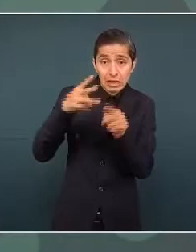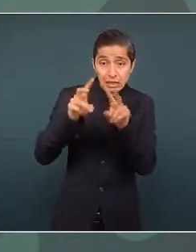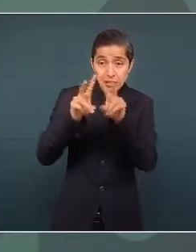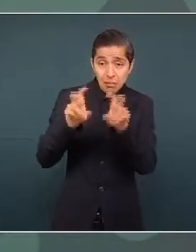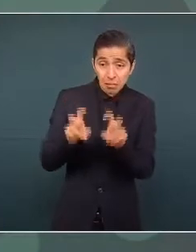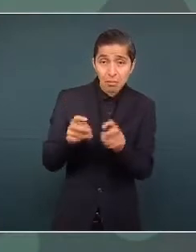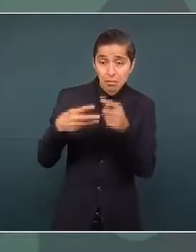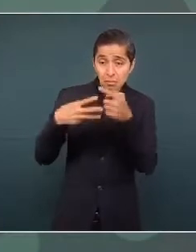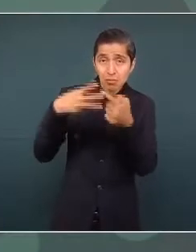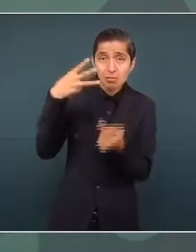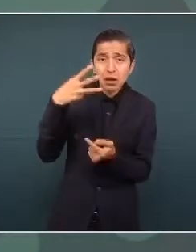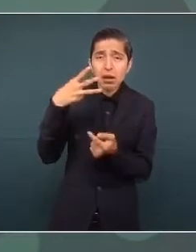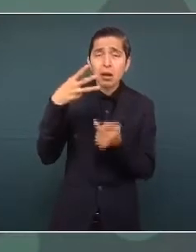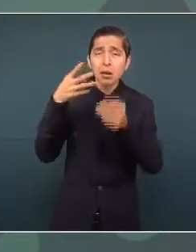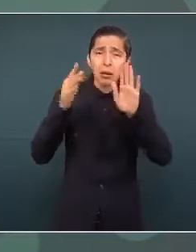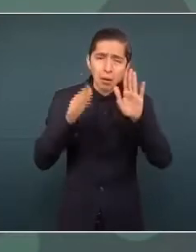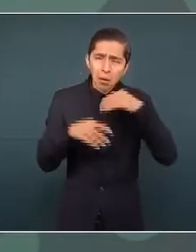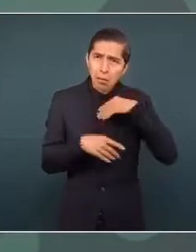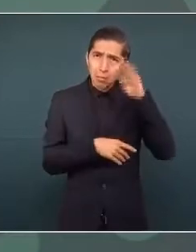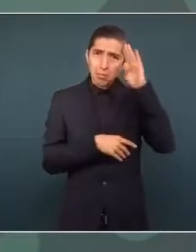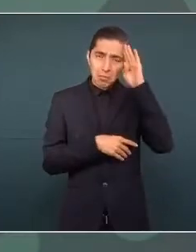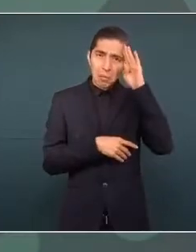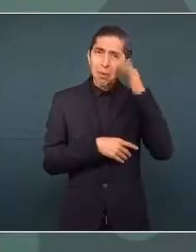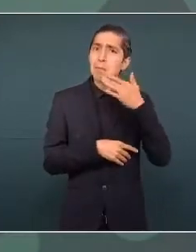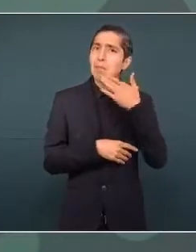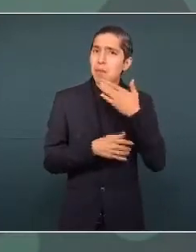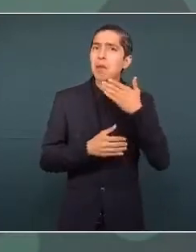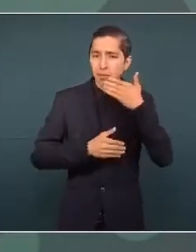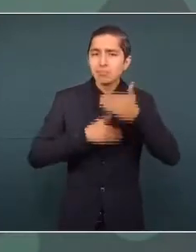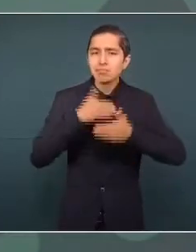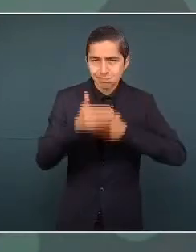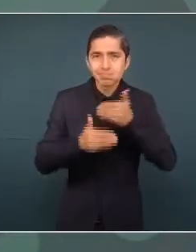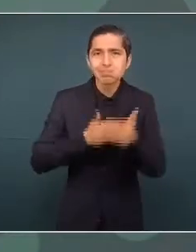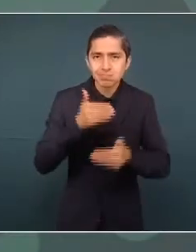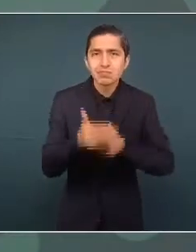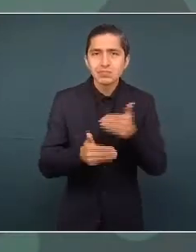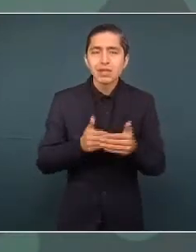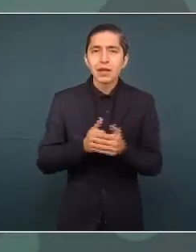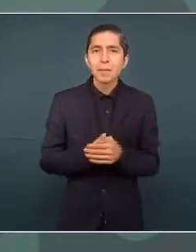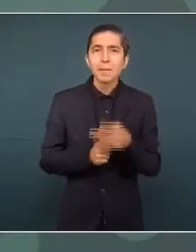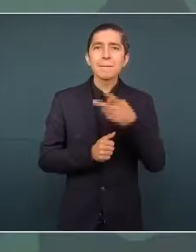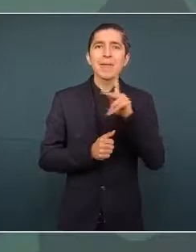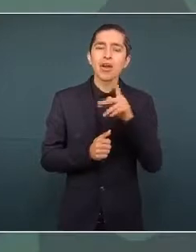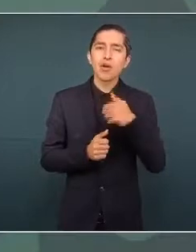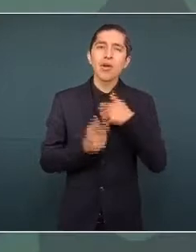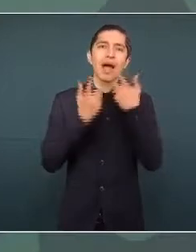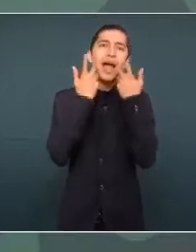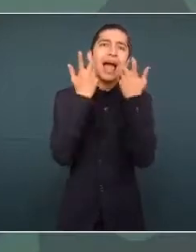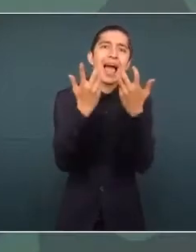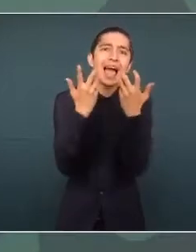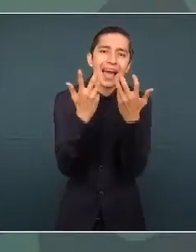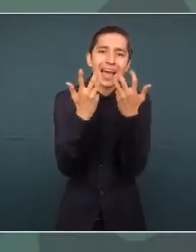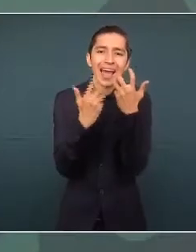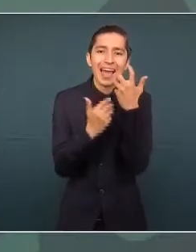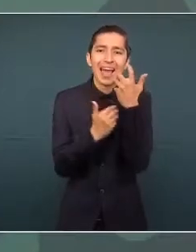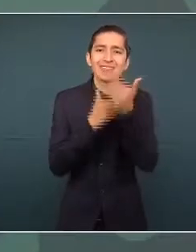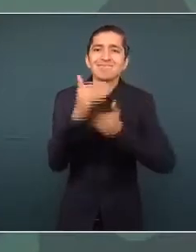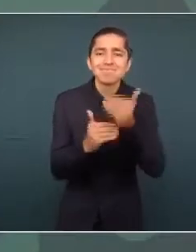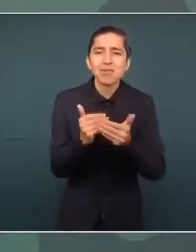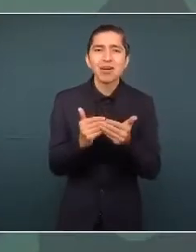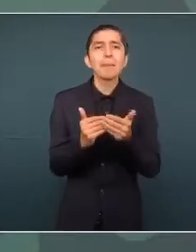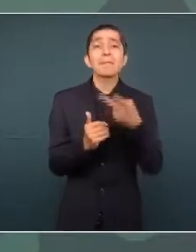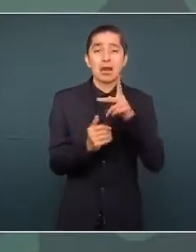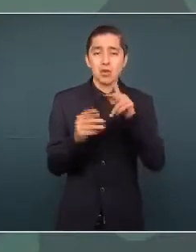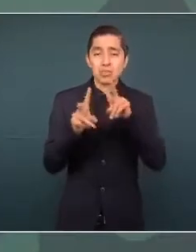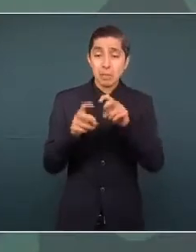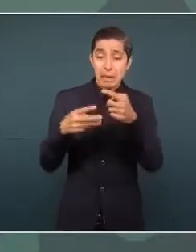hemos, creo, avanzado. No lo que uno quisiera, son retos muy